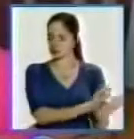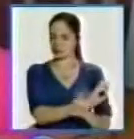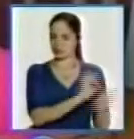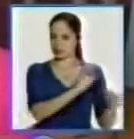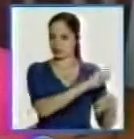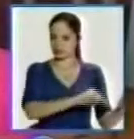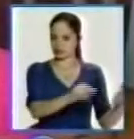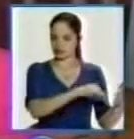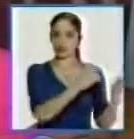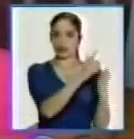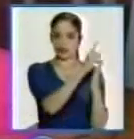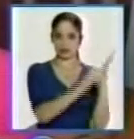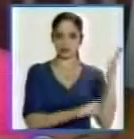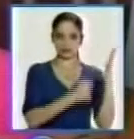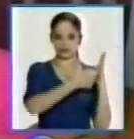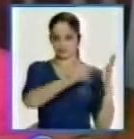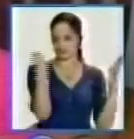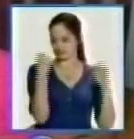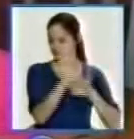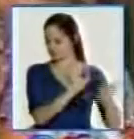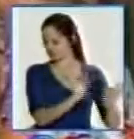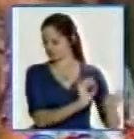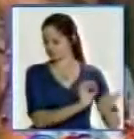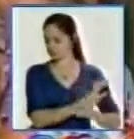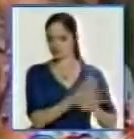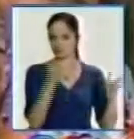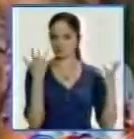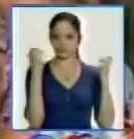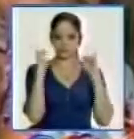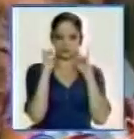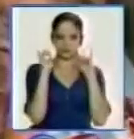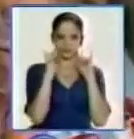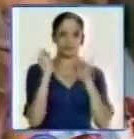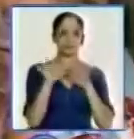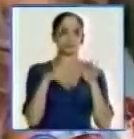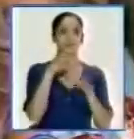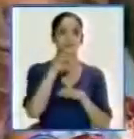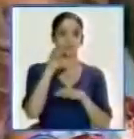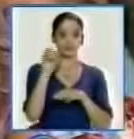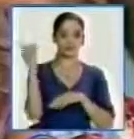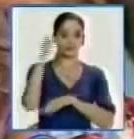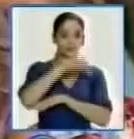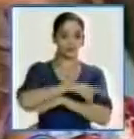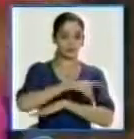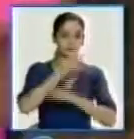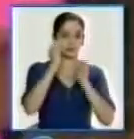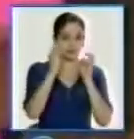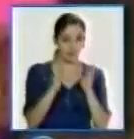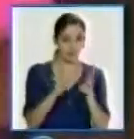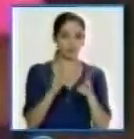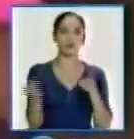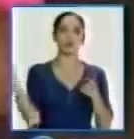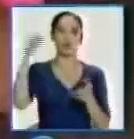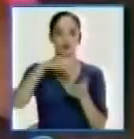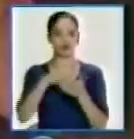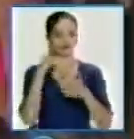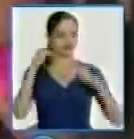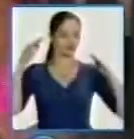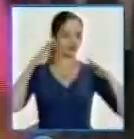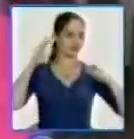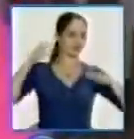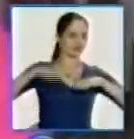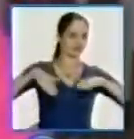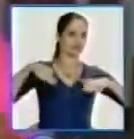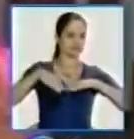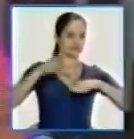lo saqué de la lista de producción de la discoteca. Luego de 20 días de incapacidad, el DJ regresa a su barra y reviven uno a